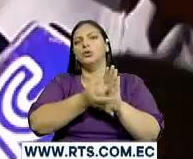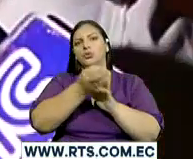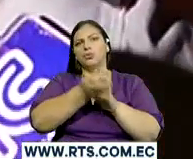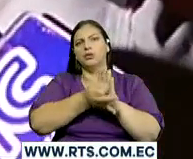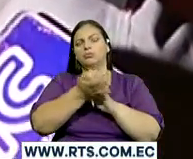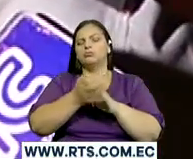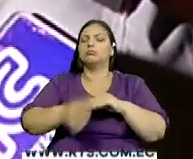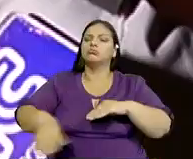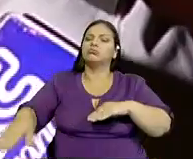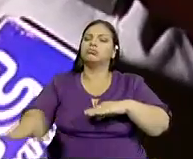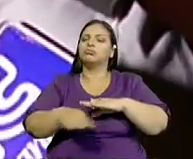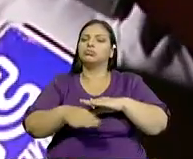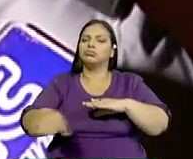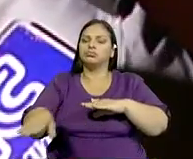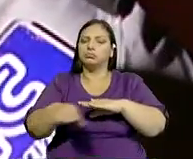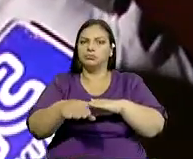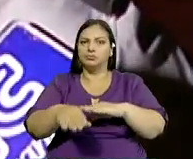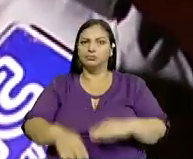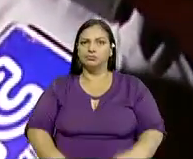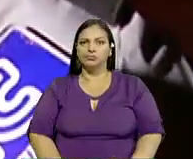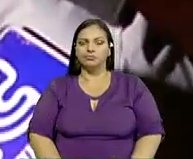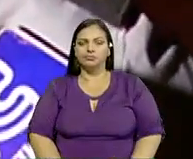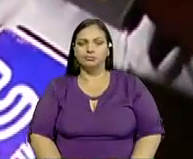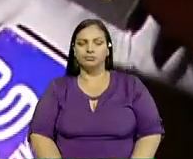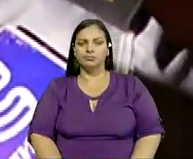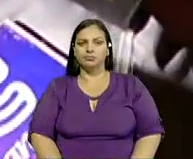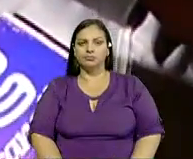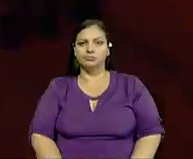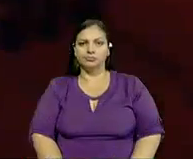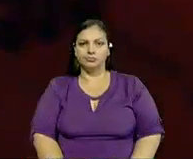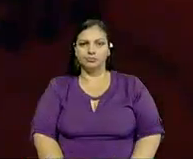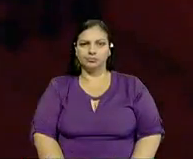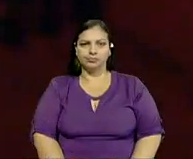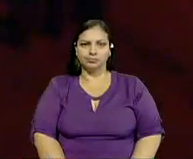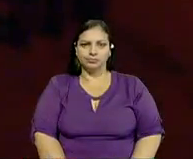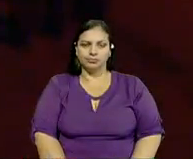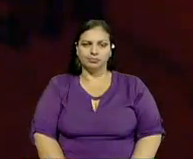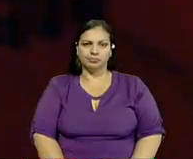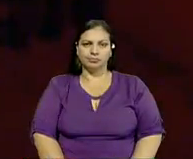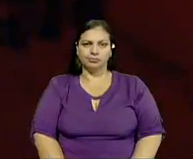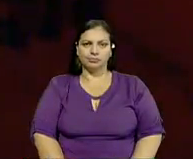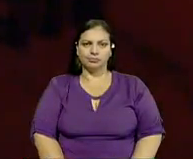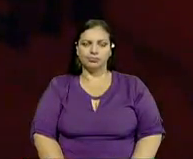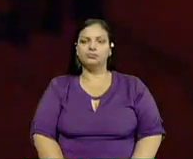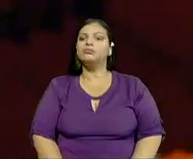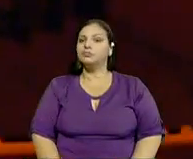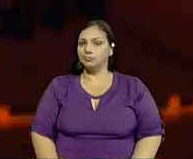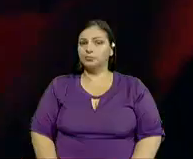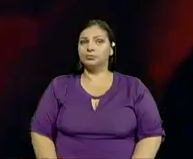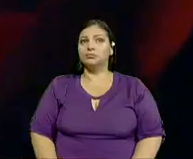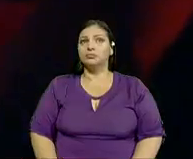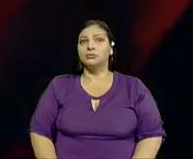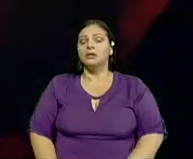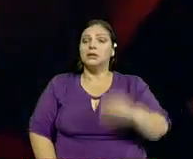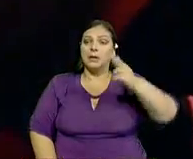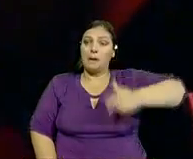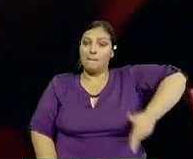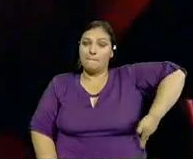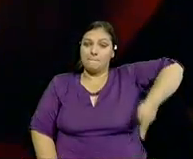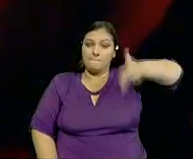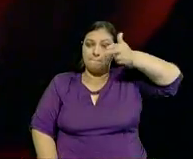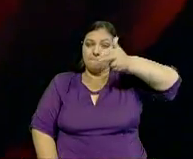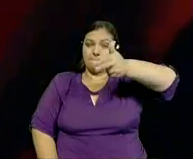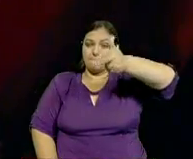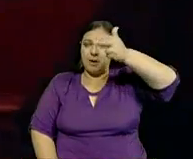Durán. Sí, en el momento tenemos un evento muy violento, por la muerte por disparo de arma de fuego. Nosotros al